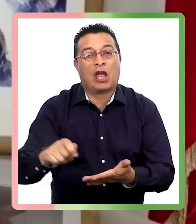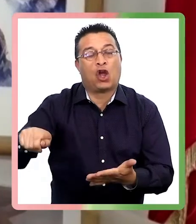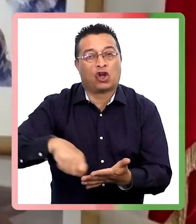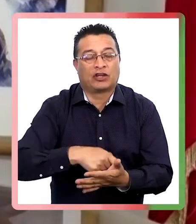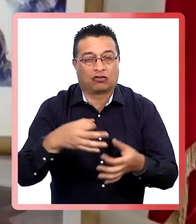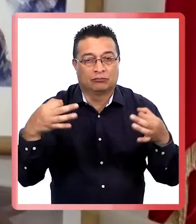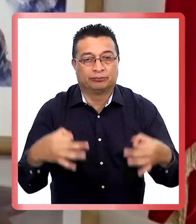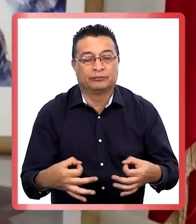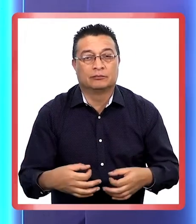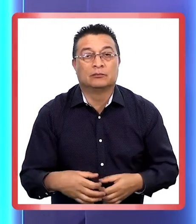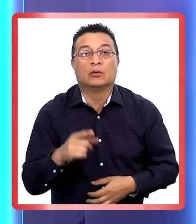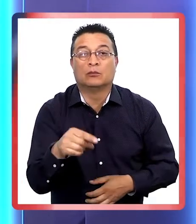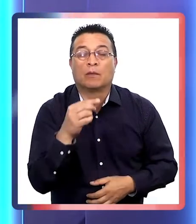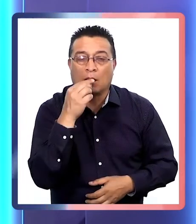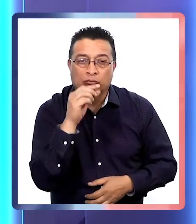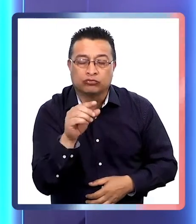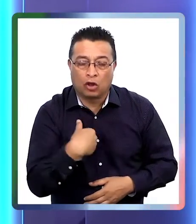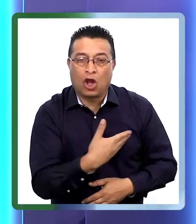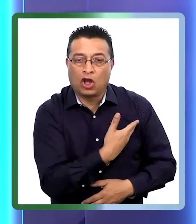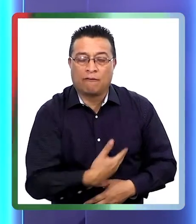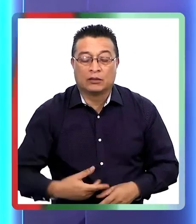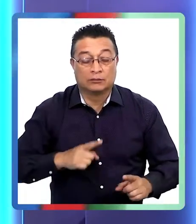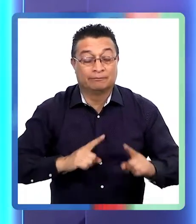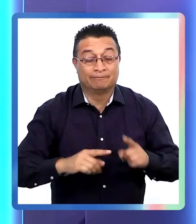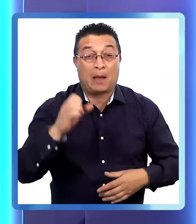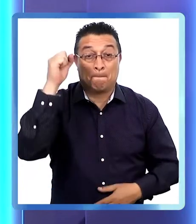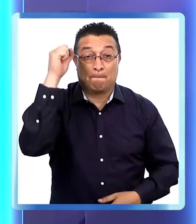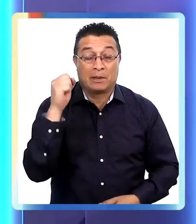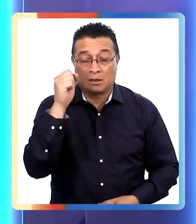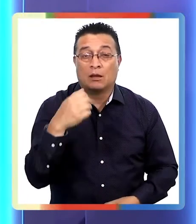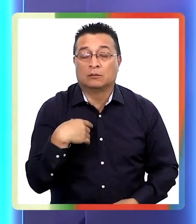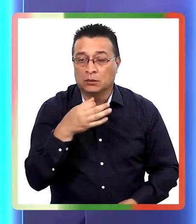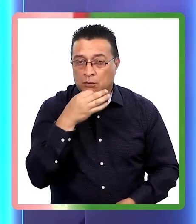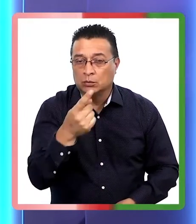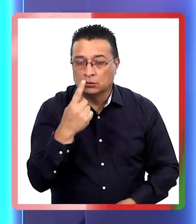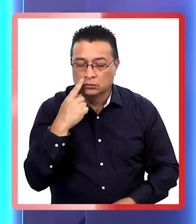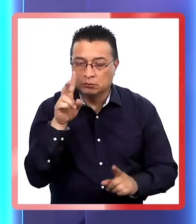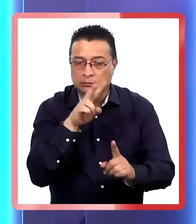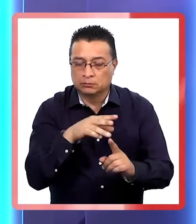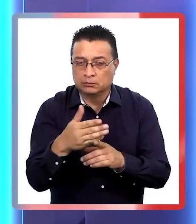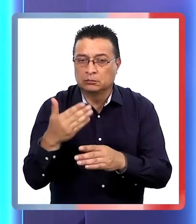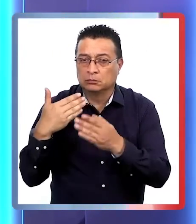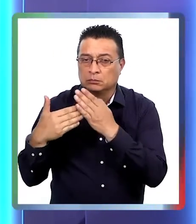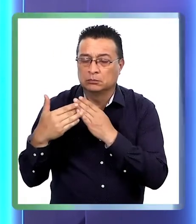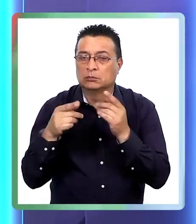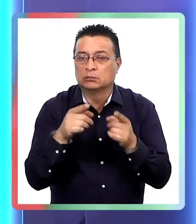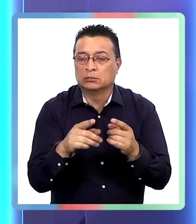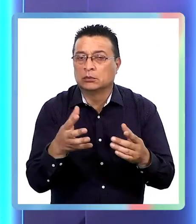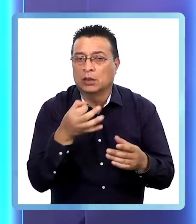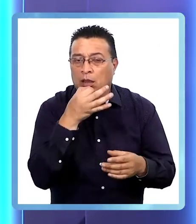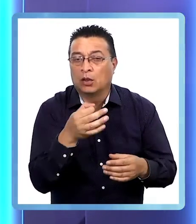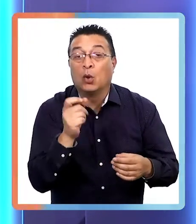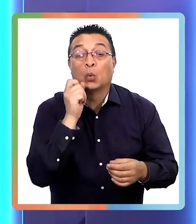un contrato de por medio. Le queda muy poquito a este gobierno, a la administración del presidente Piñera, y me gustaría pedirle una mirada hacia atrás, retrospectiva, para que nos